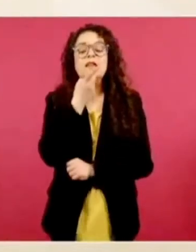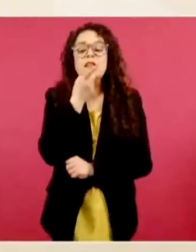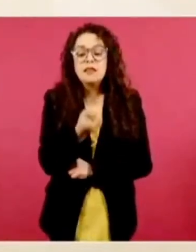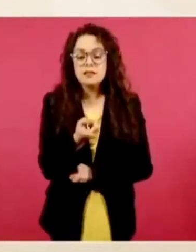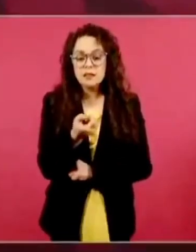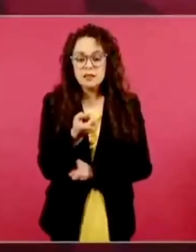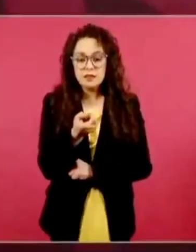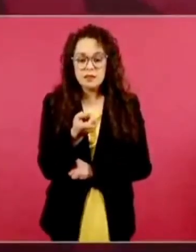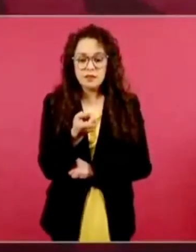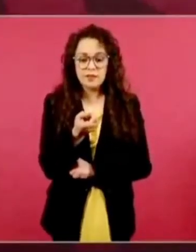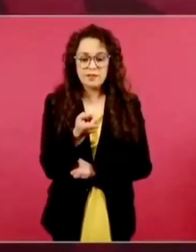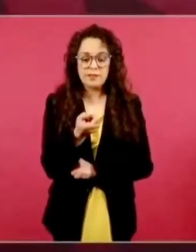de